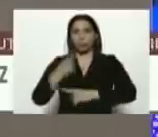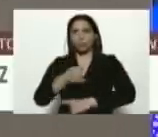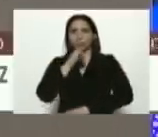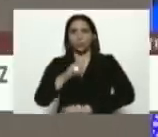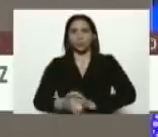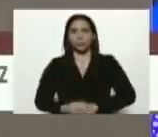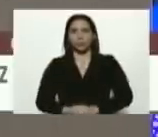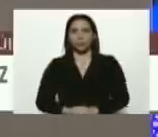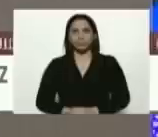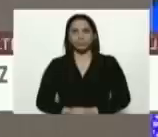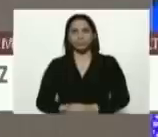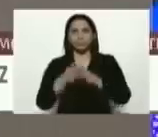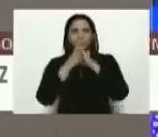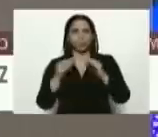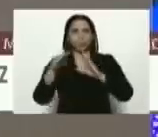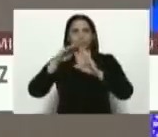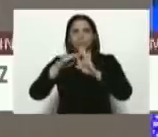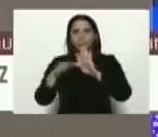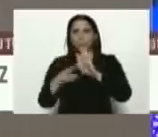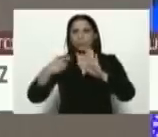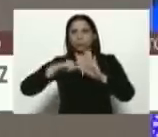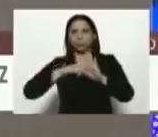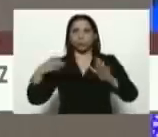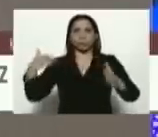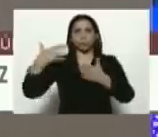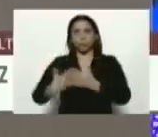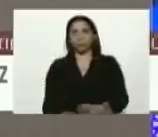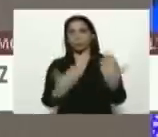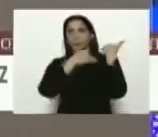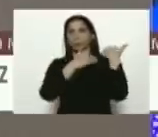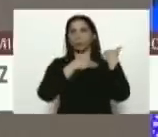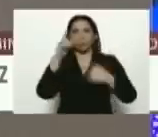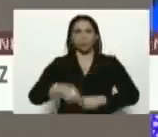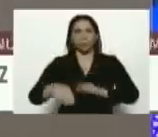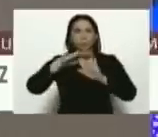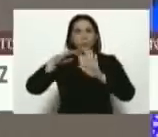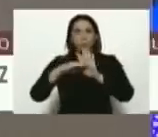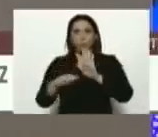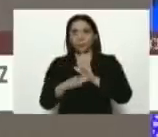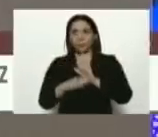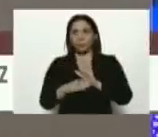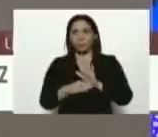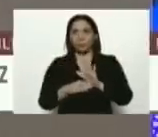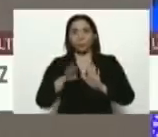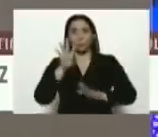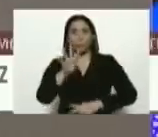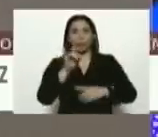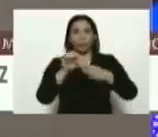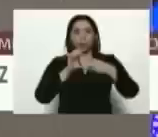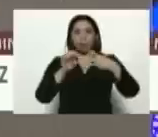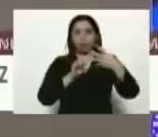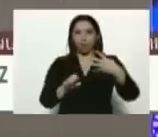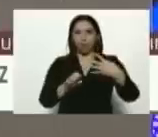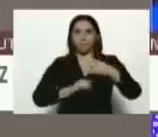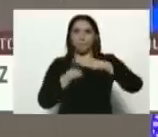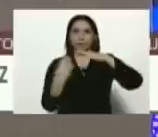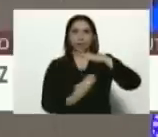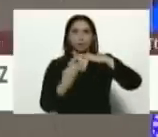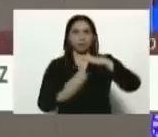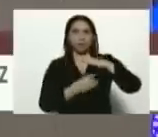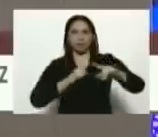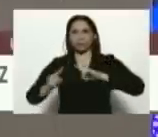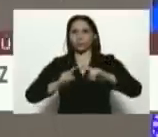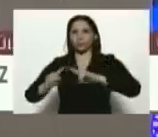decir que todas las medidas que hemos venido tomando, las medidas que están basadas en 4 estrategias básicas de acción,